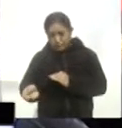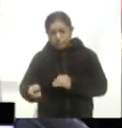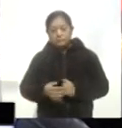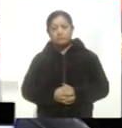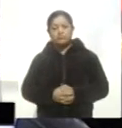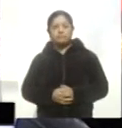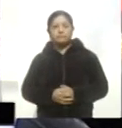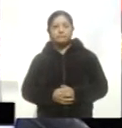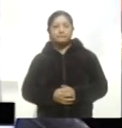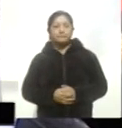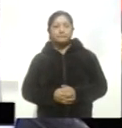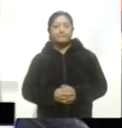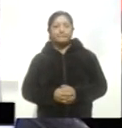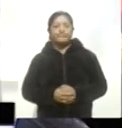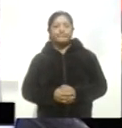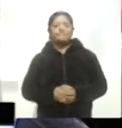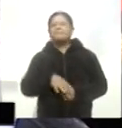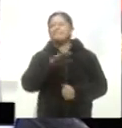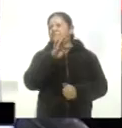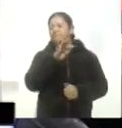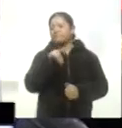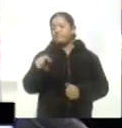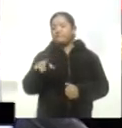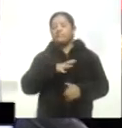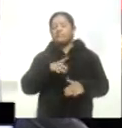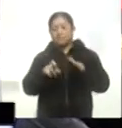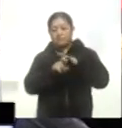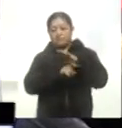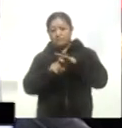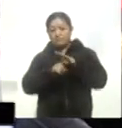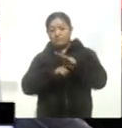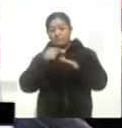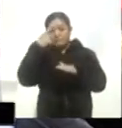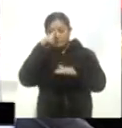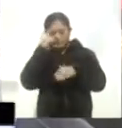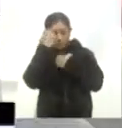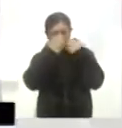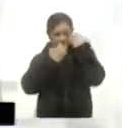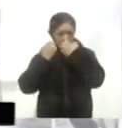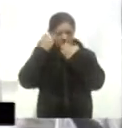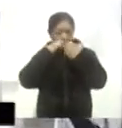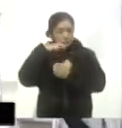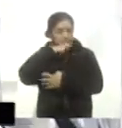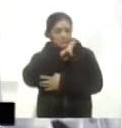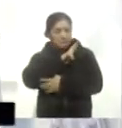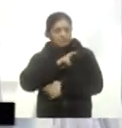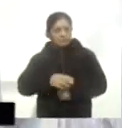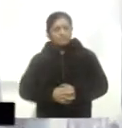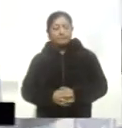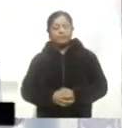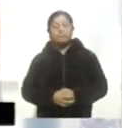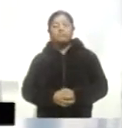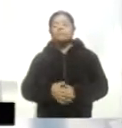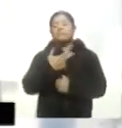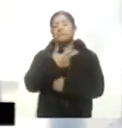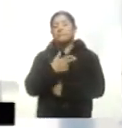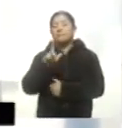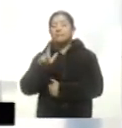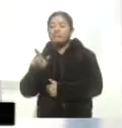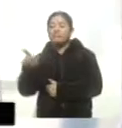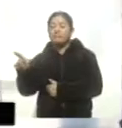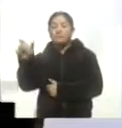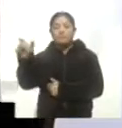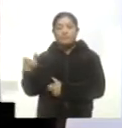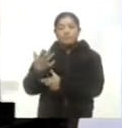física, aunque se digitalizan para su tratamiento inmediato. Hernández López señaló